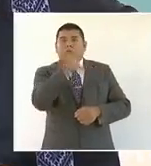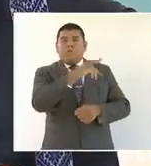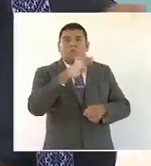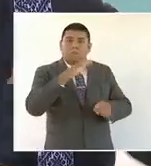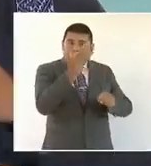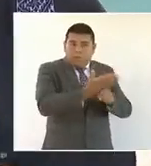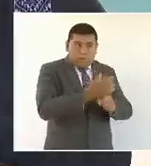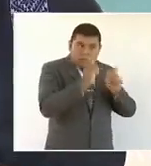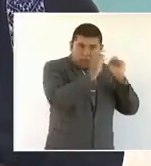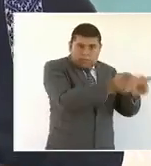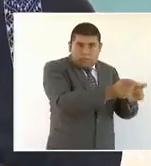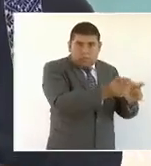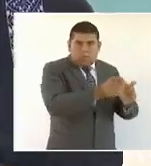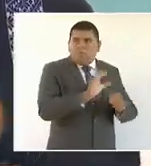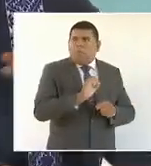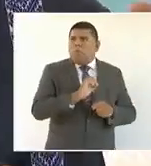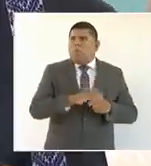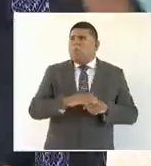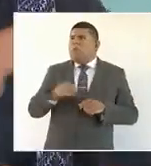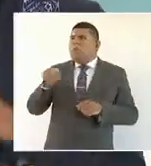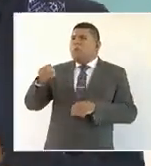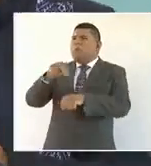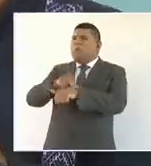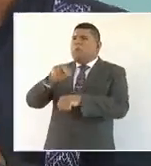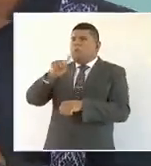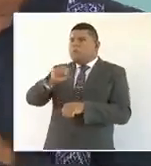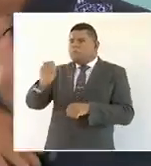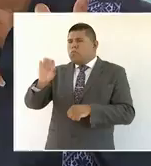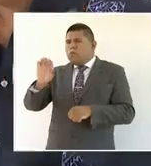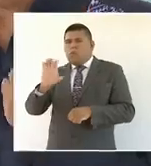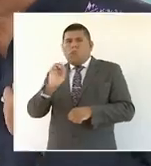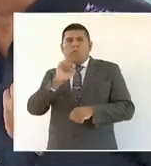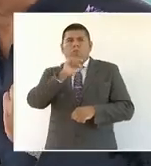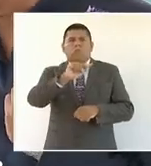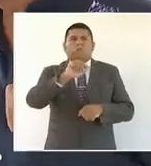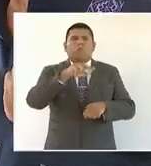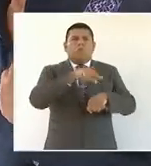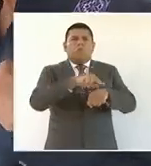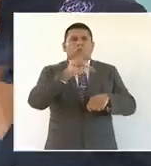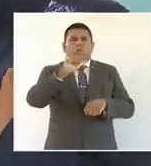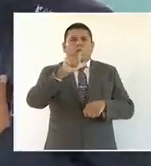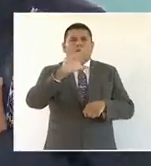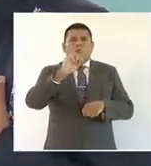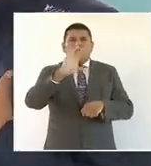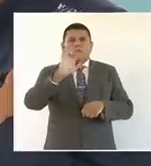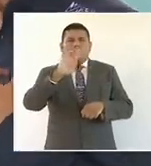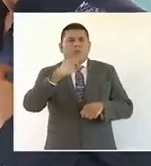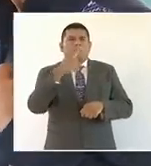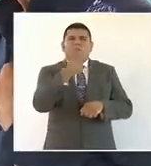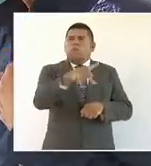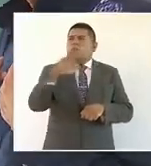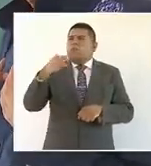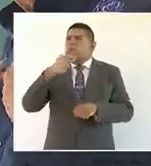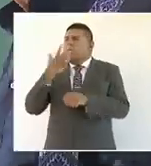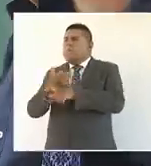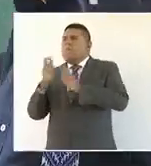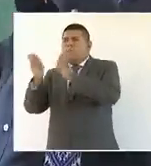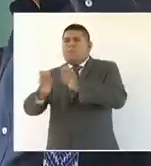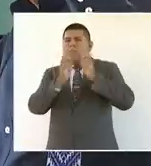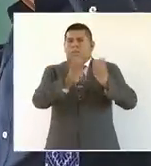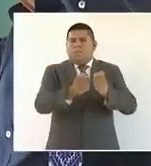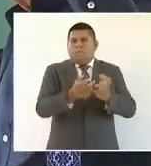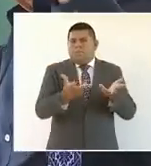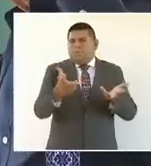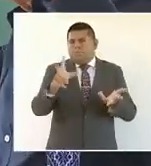ni del doctor Alcocer, ni de SOE. Fue una instrucción que yo di sabiendo cómo iban